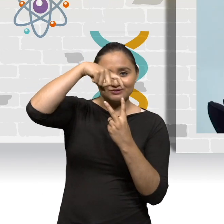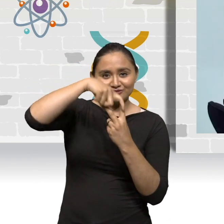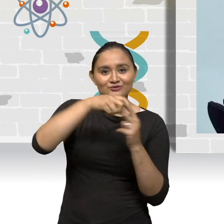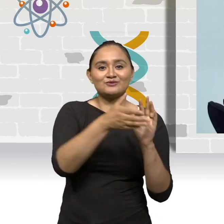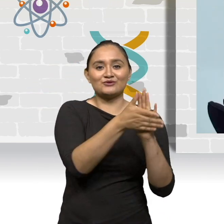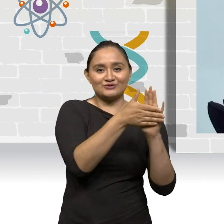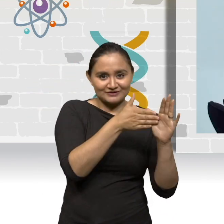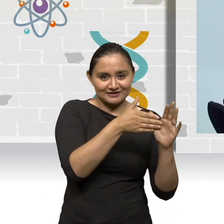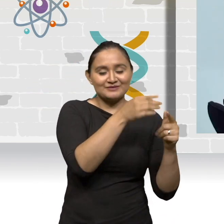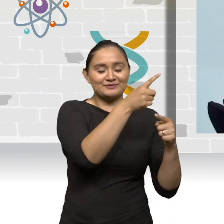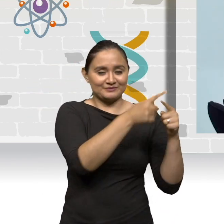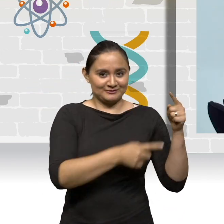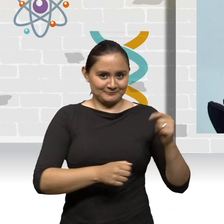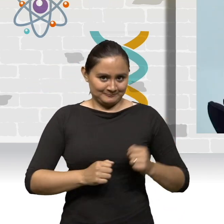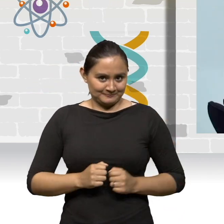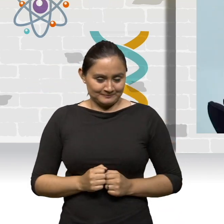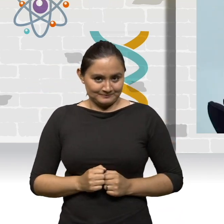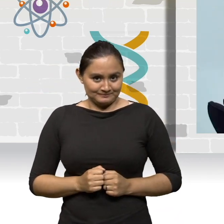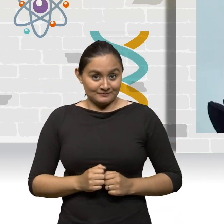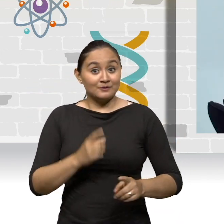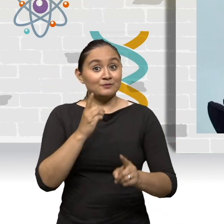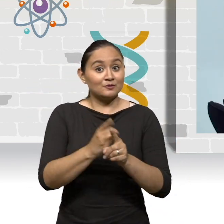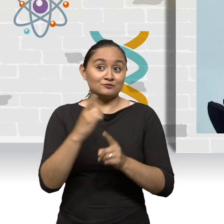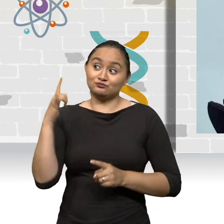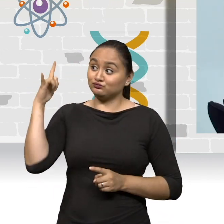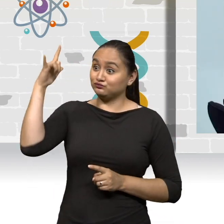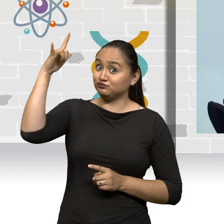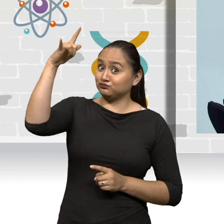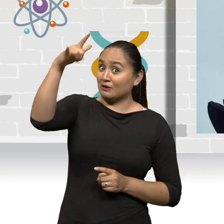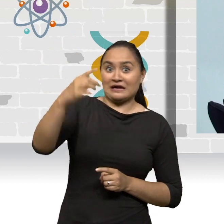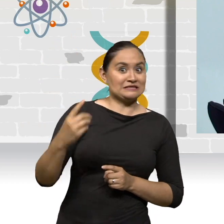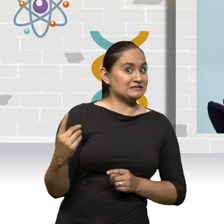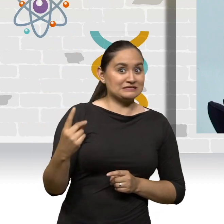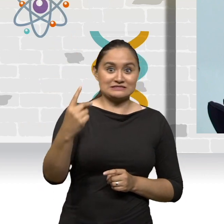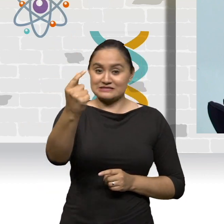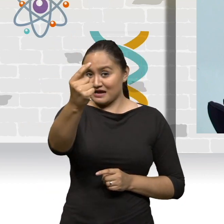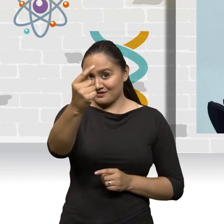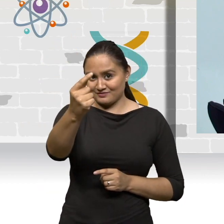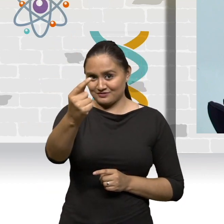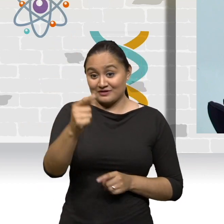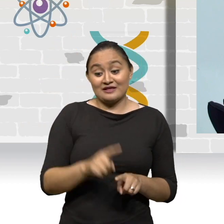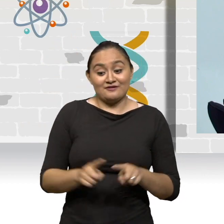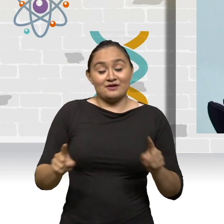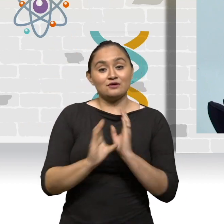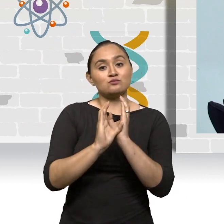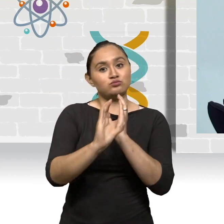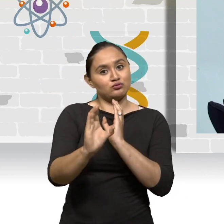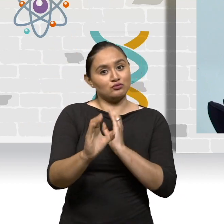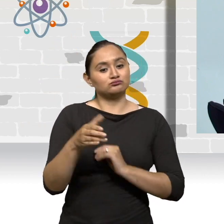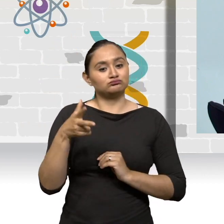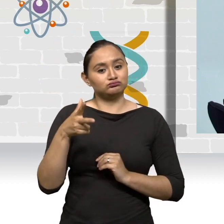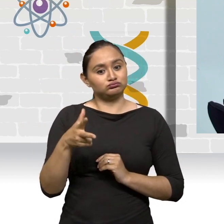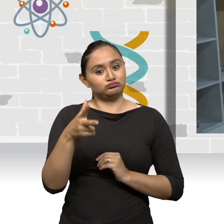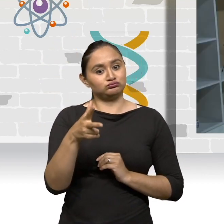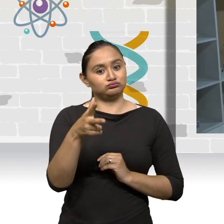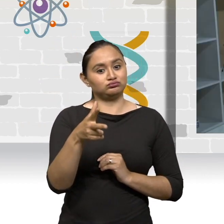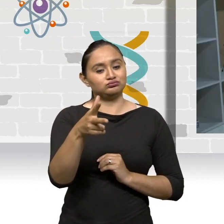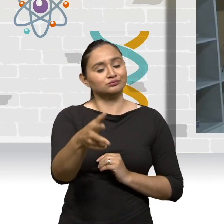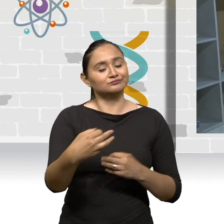media. Es por eso que el avión llega más rápido que el bus, porque su velocidad de desplazamiento es